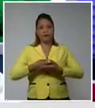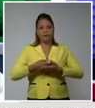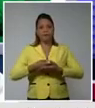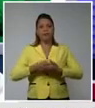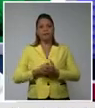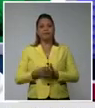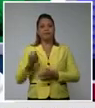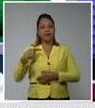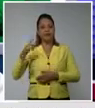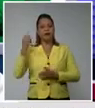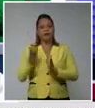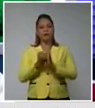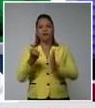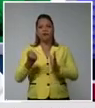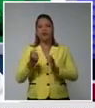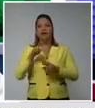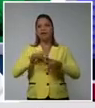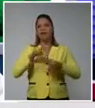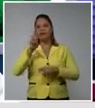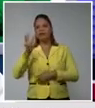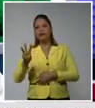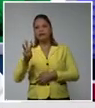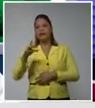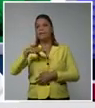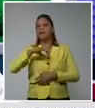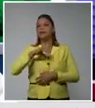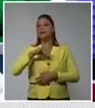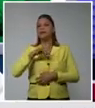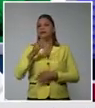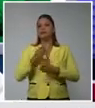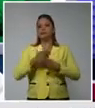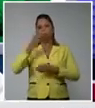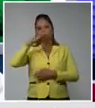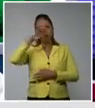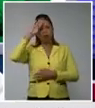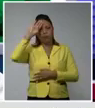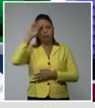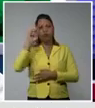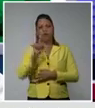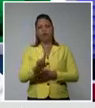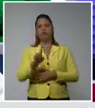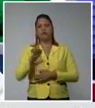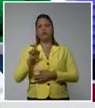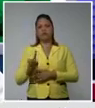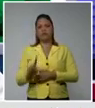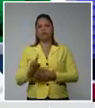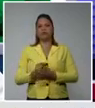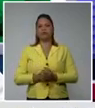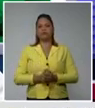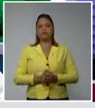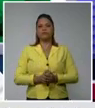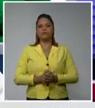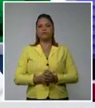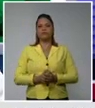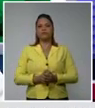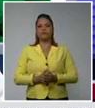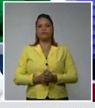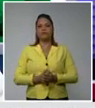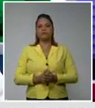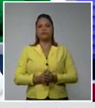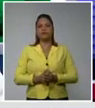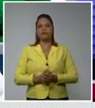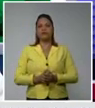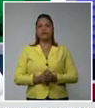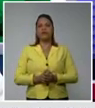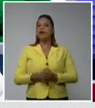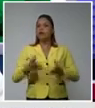Ayer de La Habana 3, de Pinar del Río y Santiago de Cuba, 1 de cada uno. Y con este comportamiento ayer,